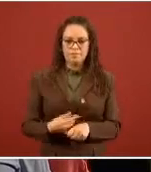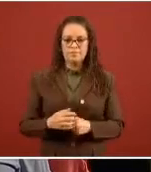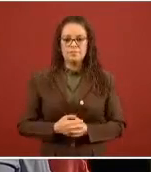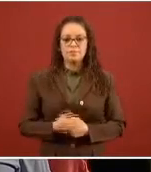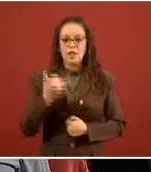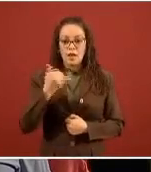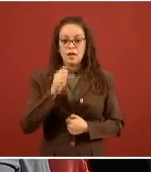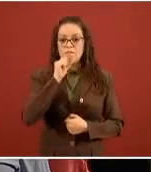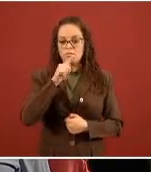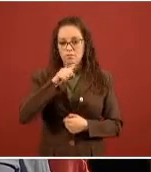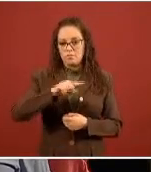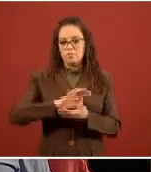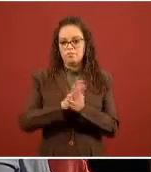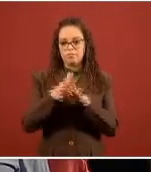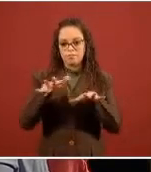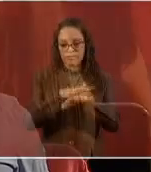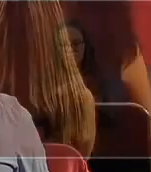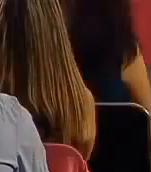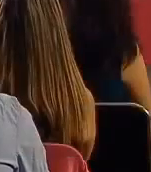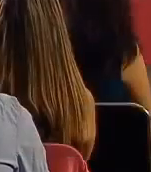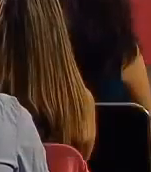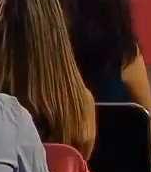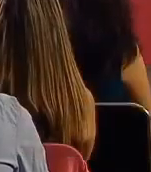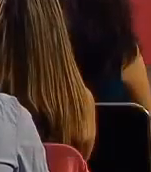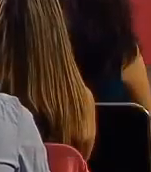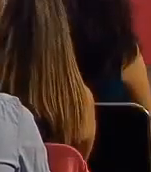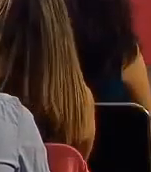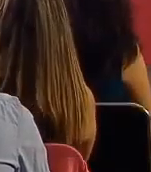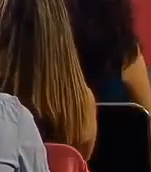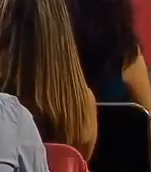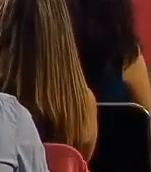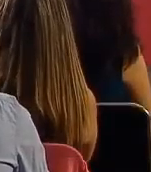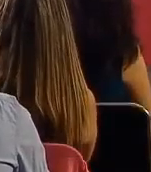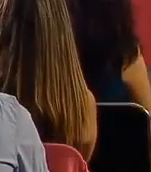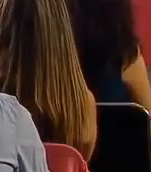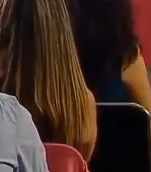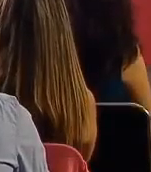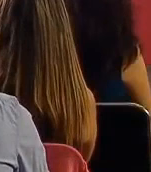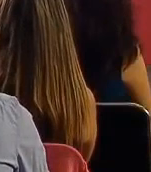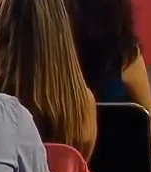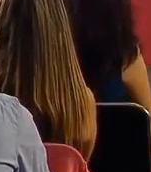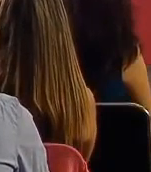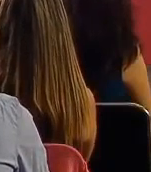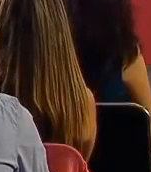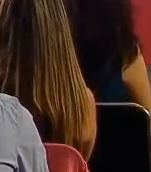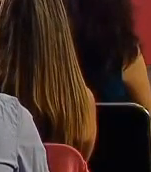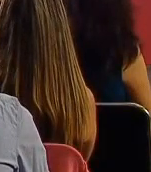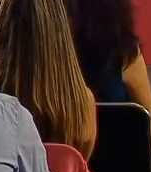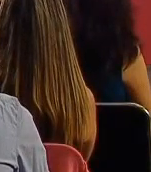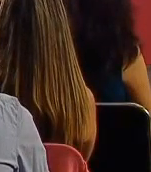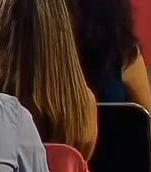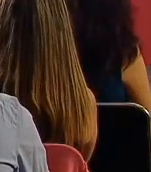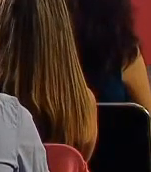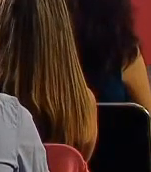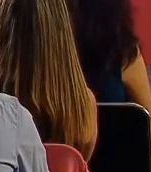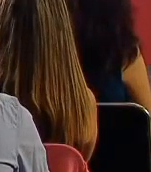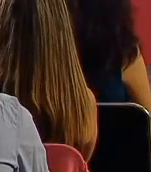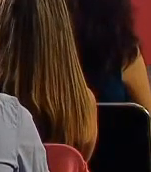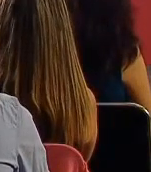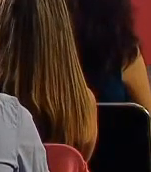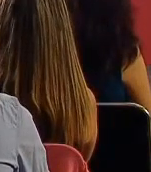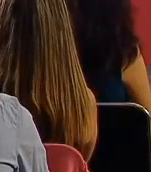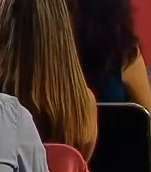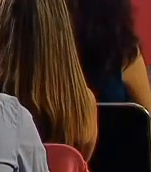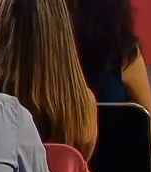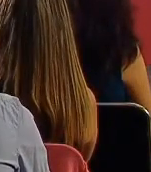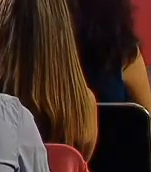reconversión hospitalaria, además de retomar las medidas definitivamente de sana distancia, que son las que sigue toda